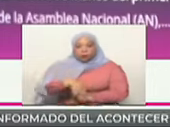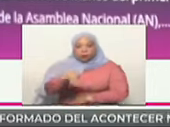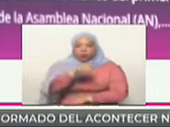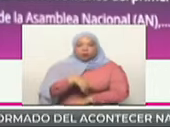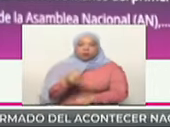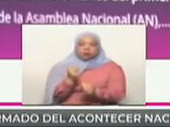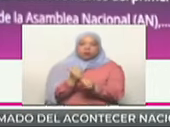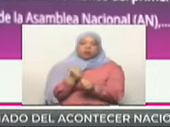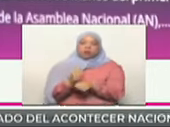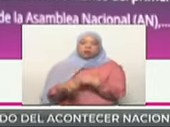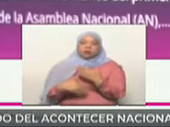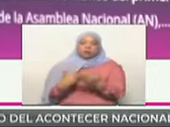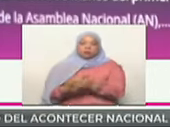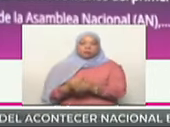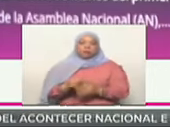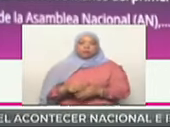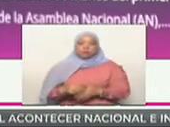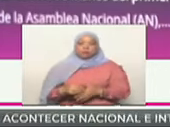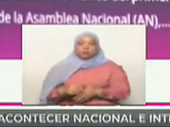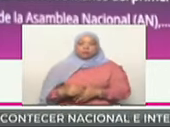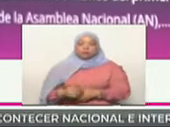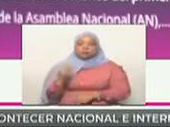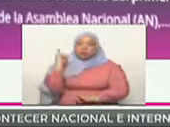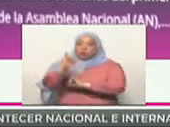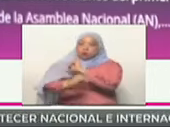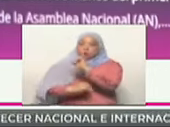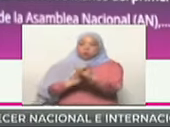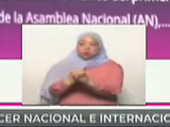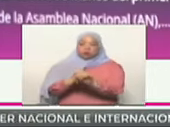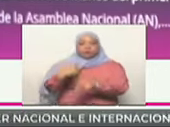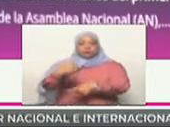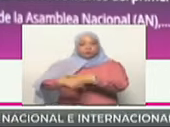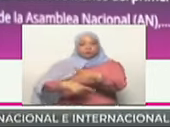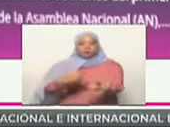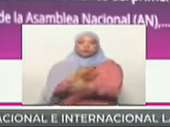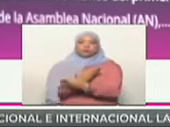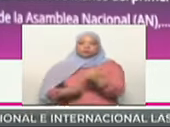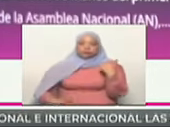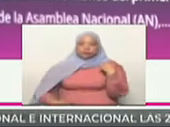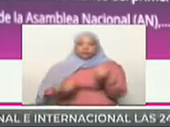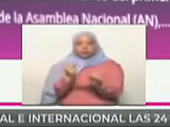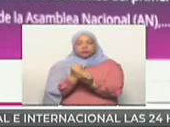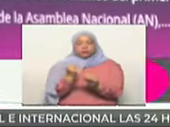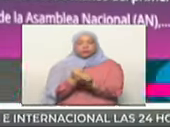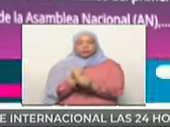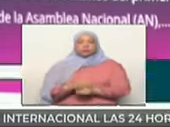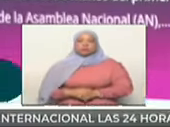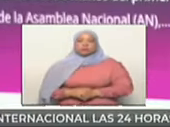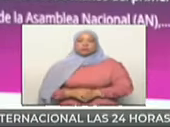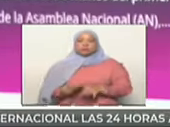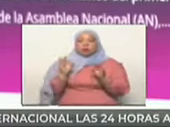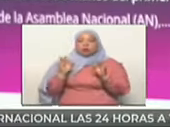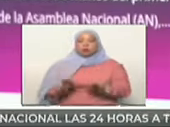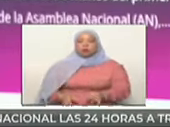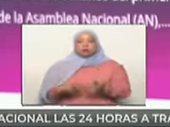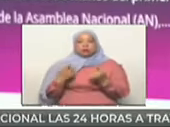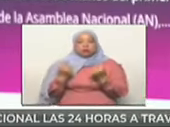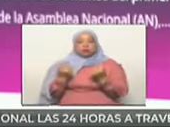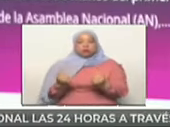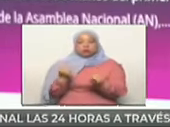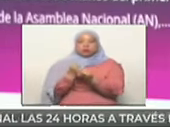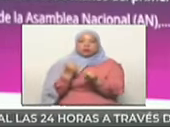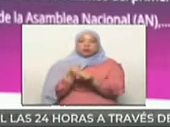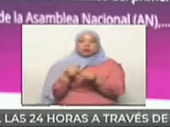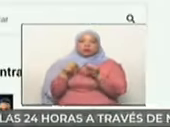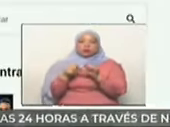Correcto. Vamos con el Centro Internacional de Inversión Productiva, presidente. Conindustria afirmó que el sector económico sigue con